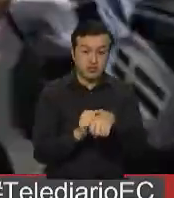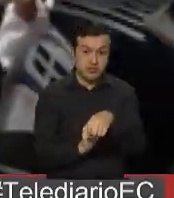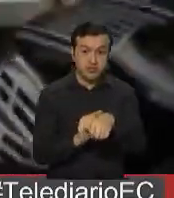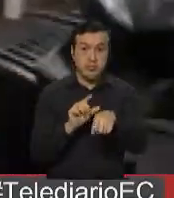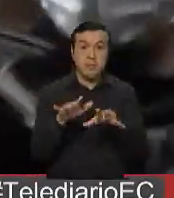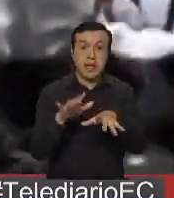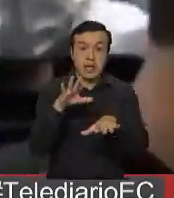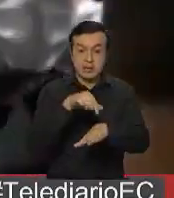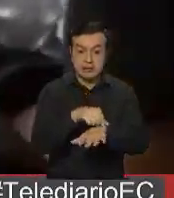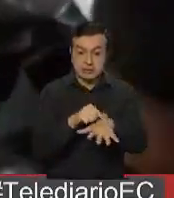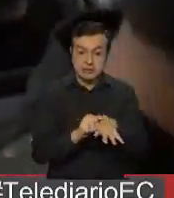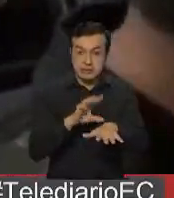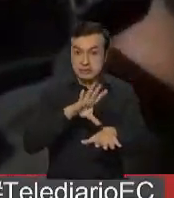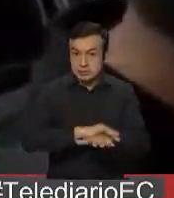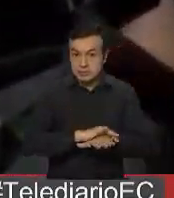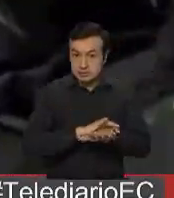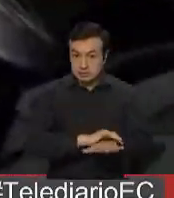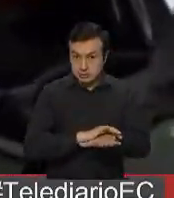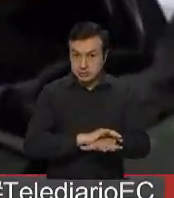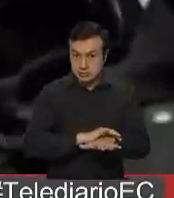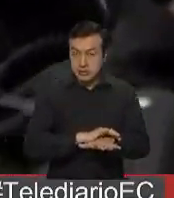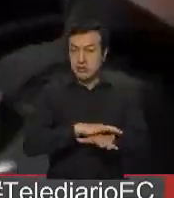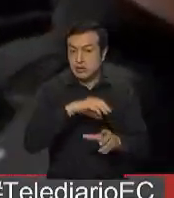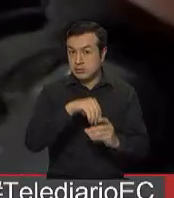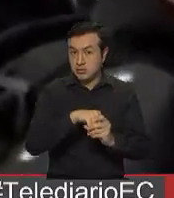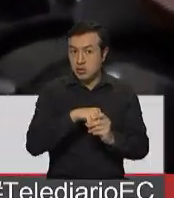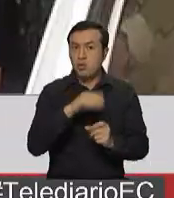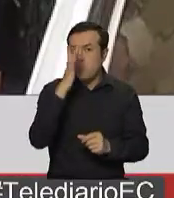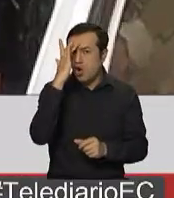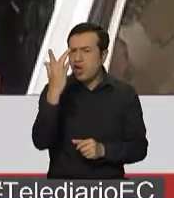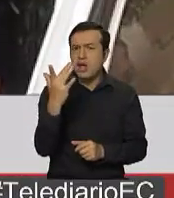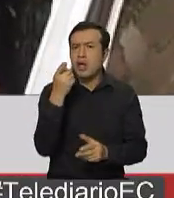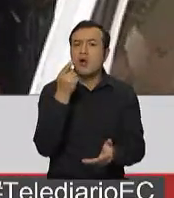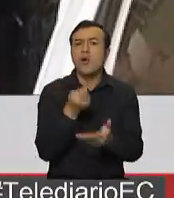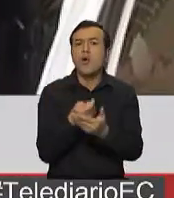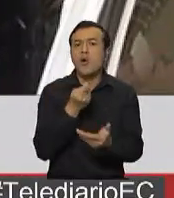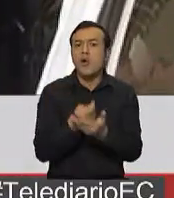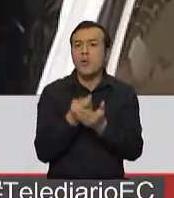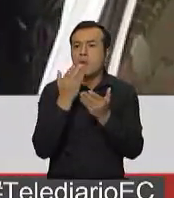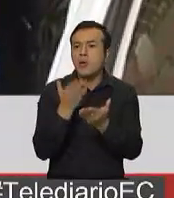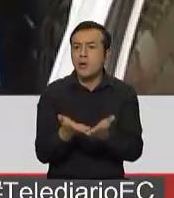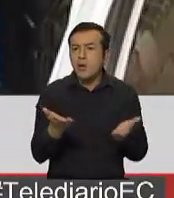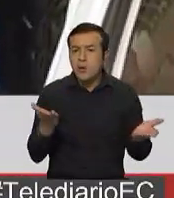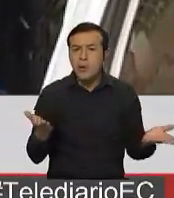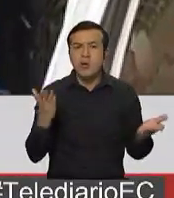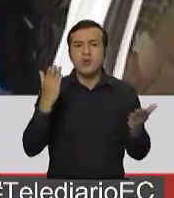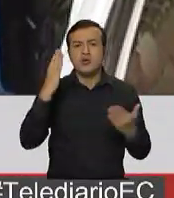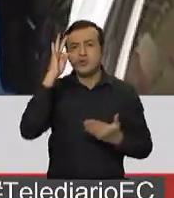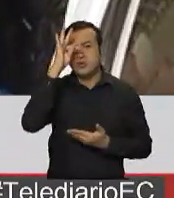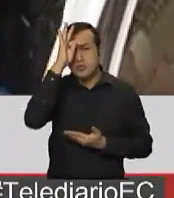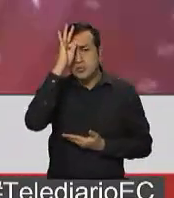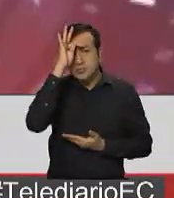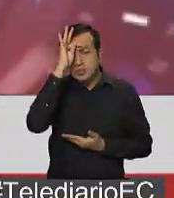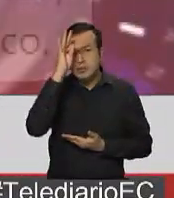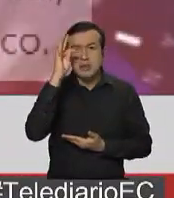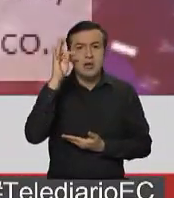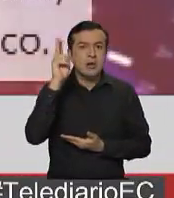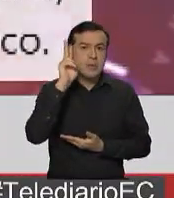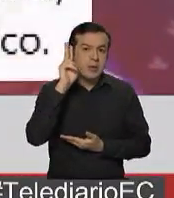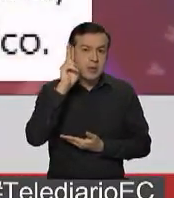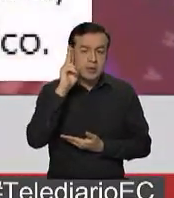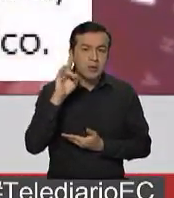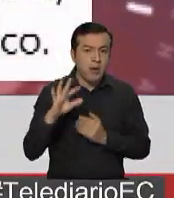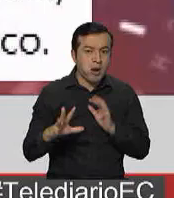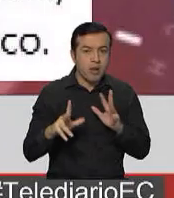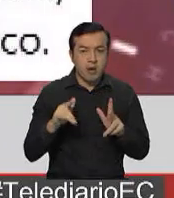la investigación por tráfico de influencias en la compra de insumos médicos para la prefectura durante la emergencia sanitaria. El líder de esta